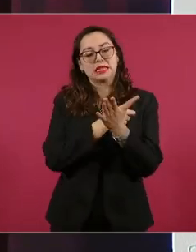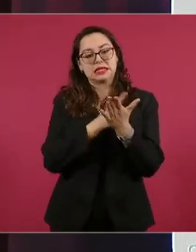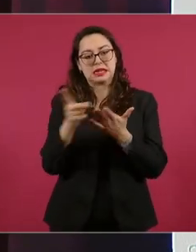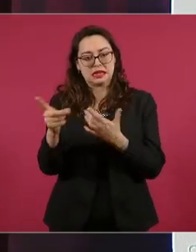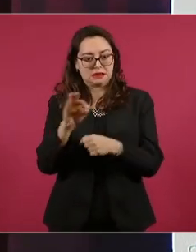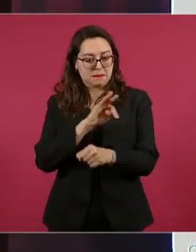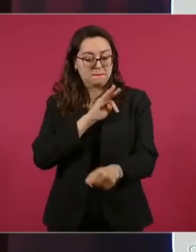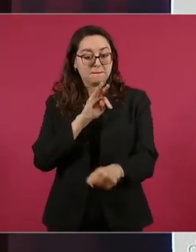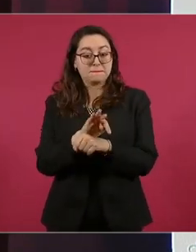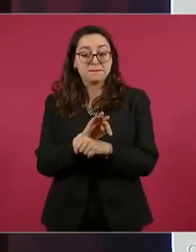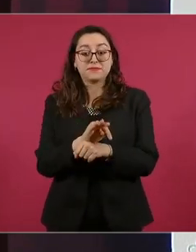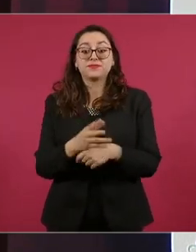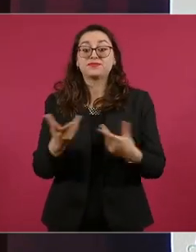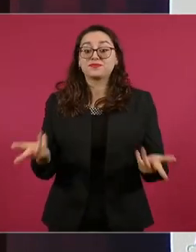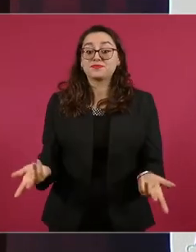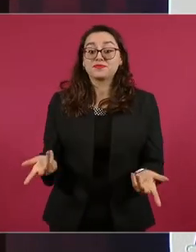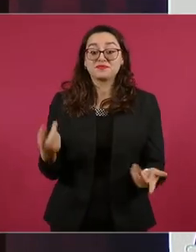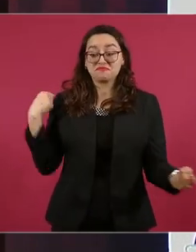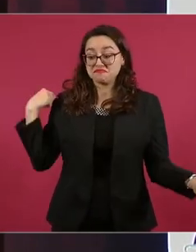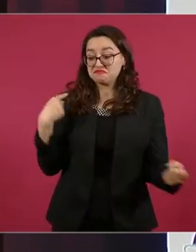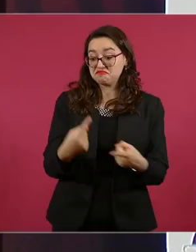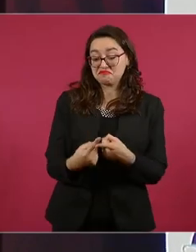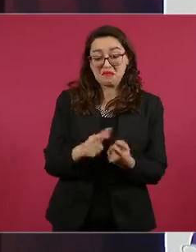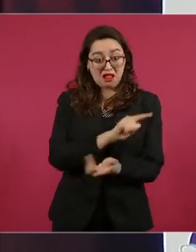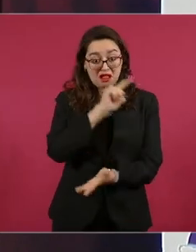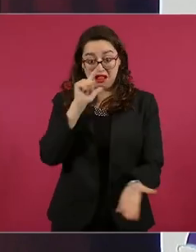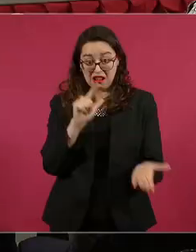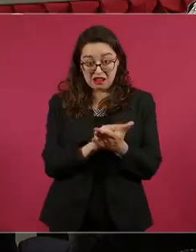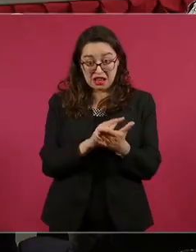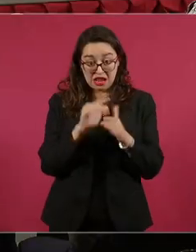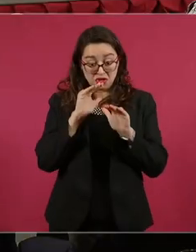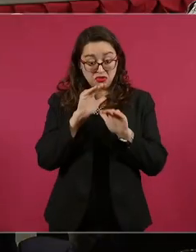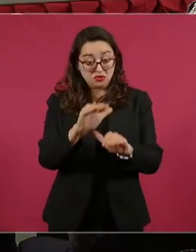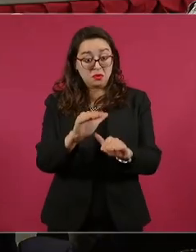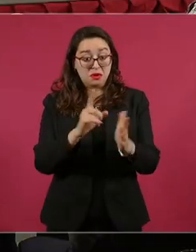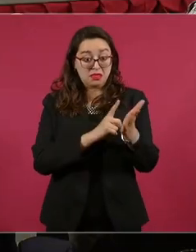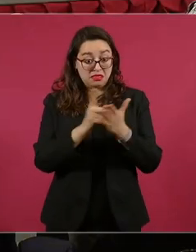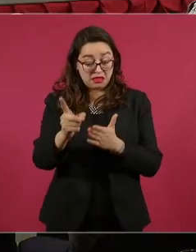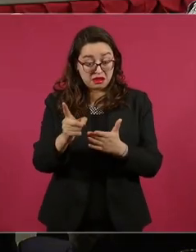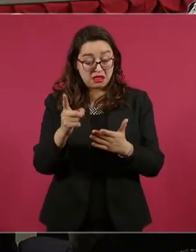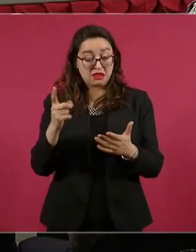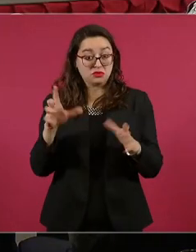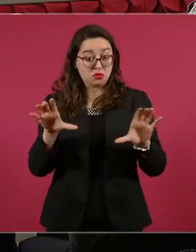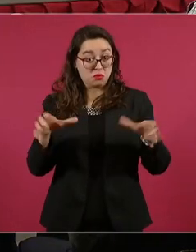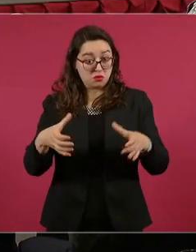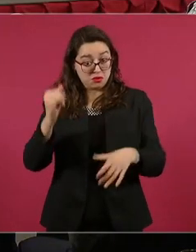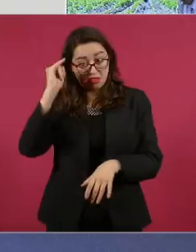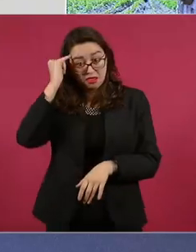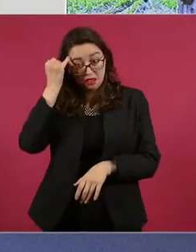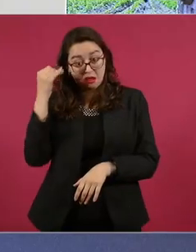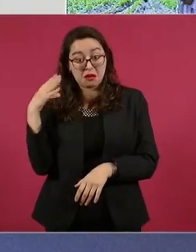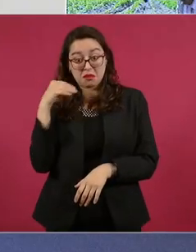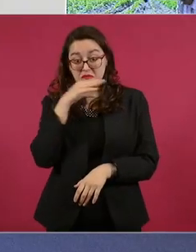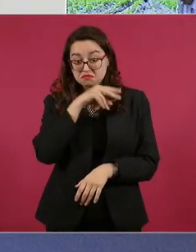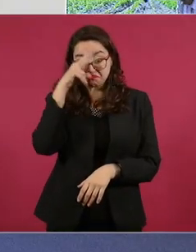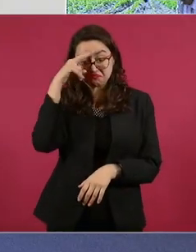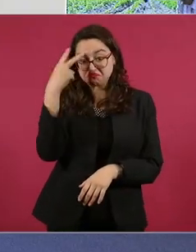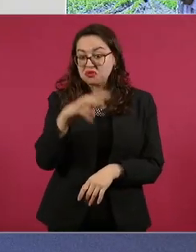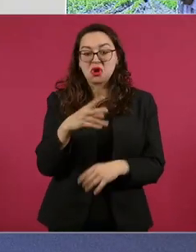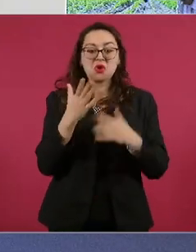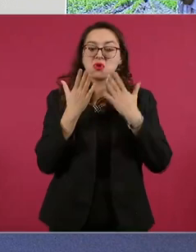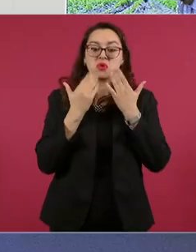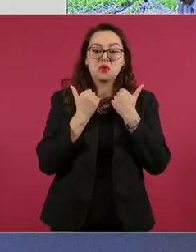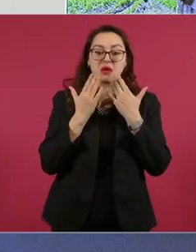Hoy, lamentablemente, no tenemos una ley reglamentaria en la materia, como sucede con muchos otros artículos